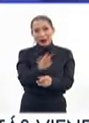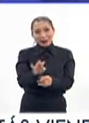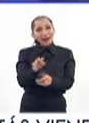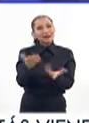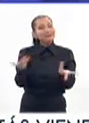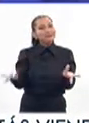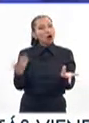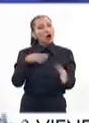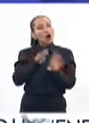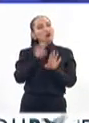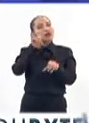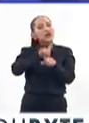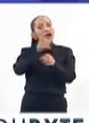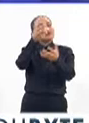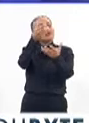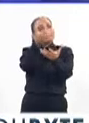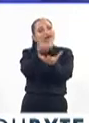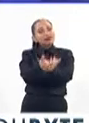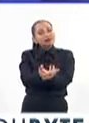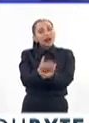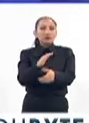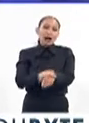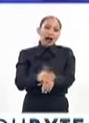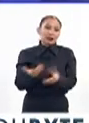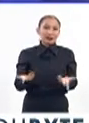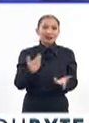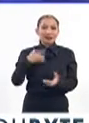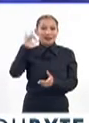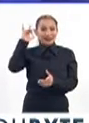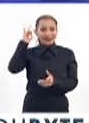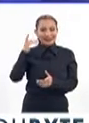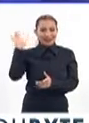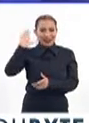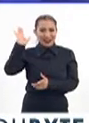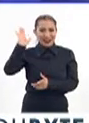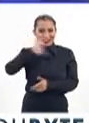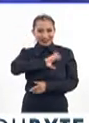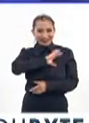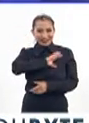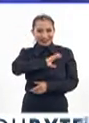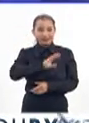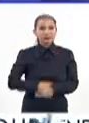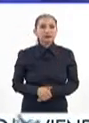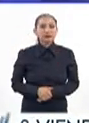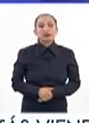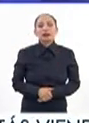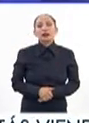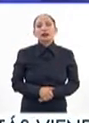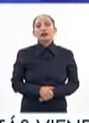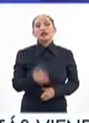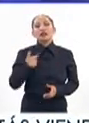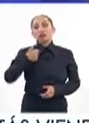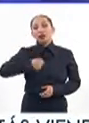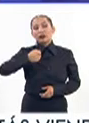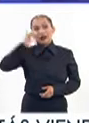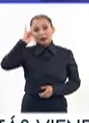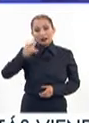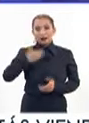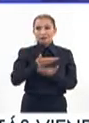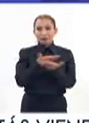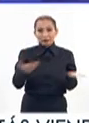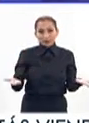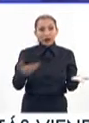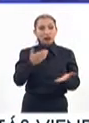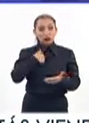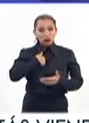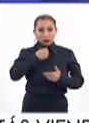la oportunidad de echarse un día más de descanso. Gris, ¿cómo estás? Saludos. Y bueno, le saluda Gris, le saluda a